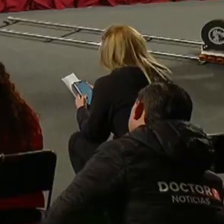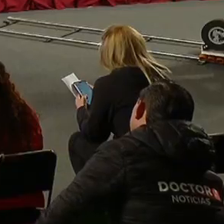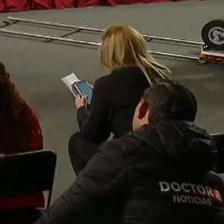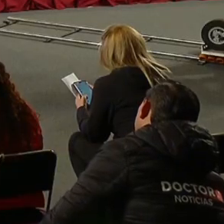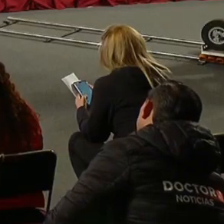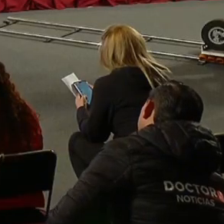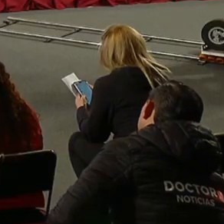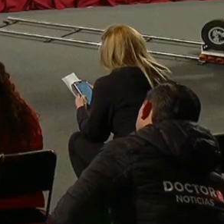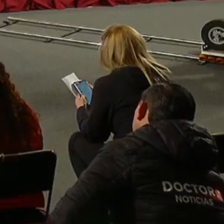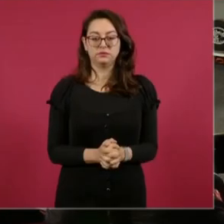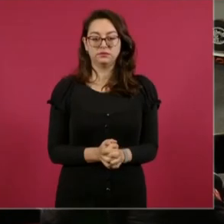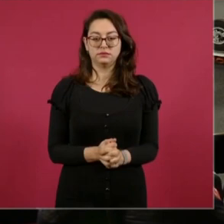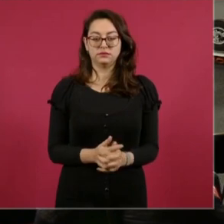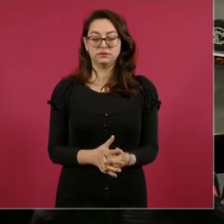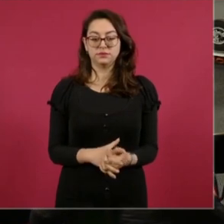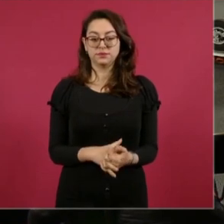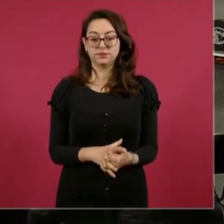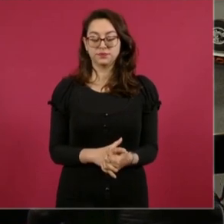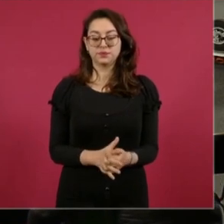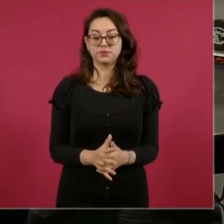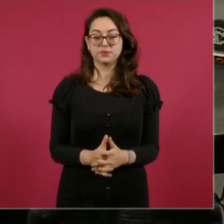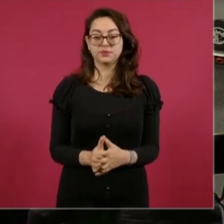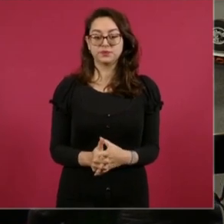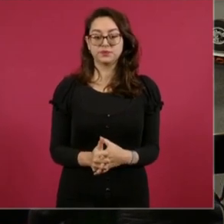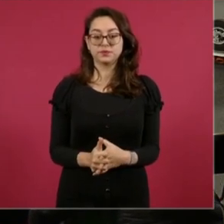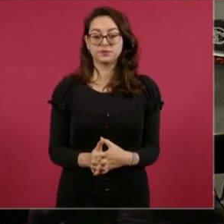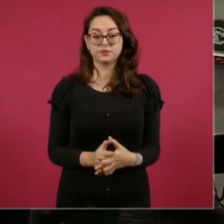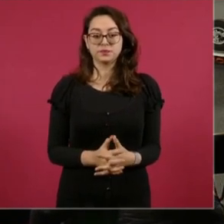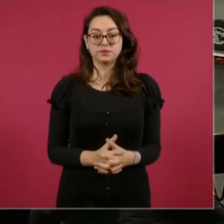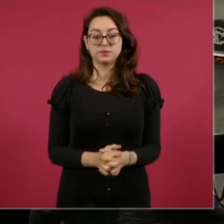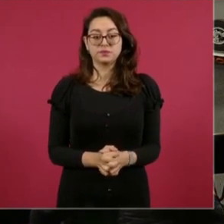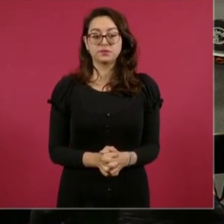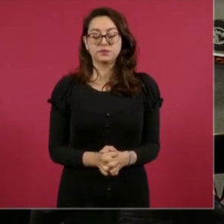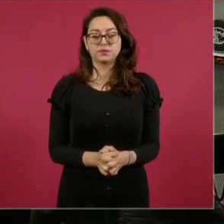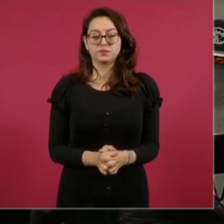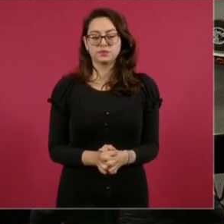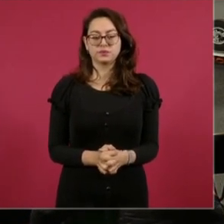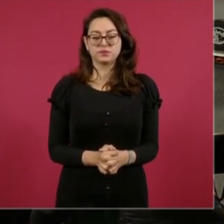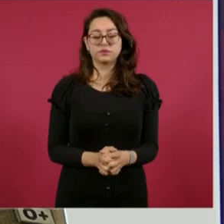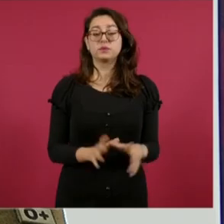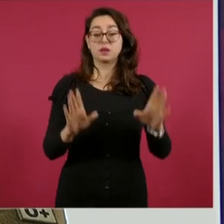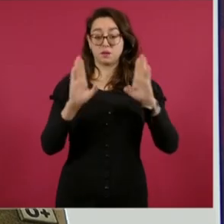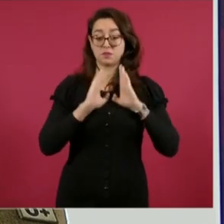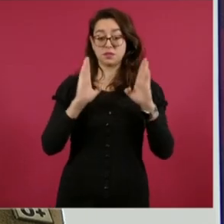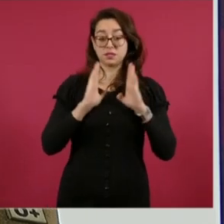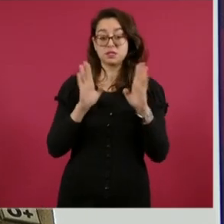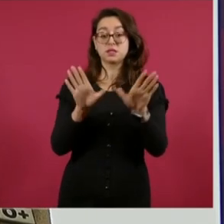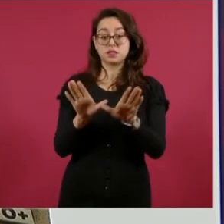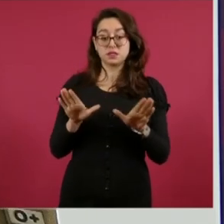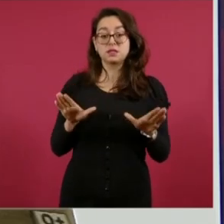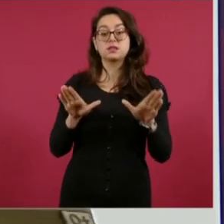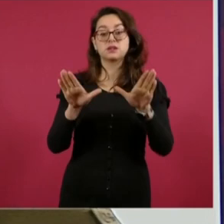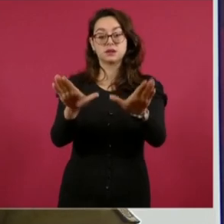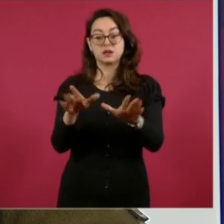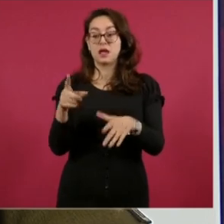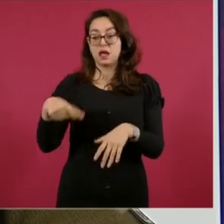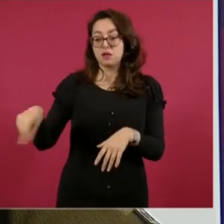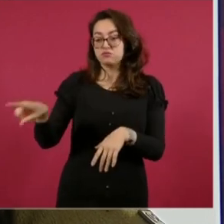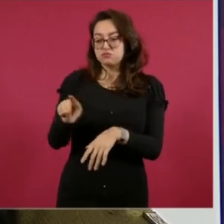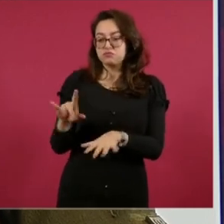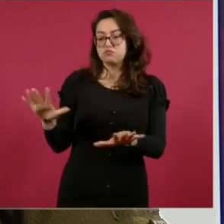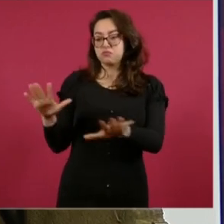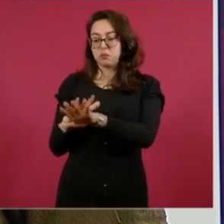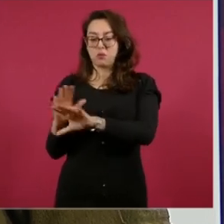personal, tanto militar, del Ejército, de la Fuerza Aérea y de la Armada, que se integren a la Guardia, que ya